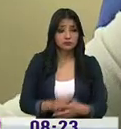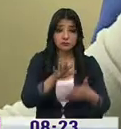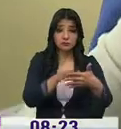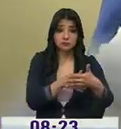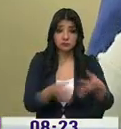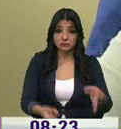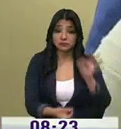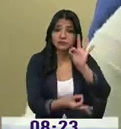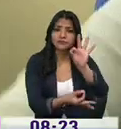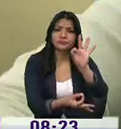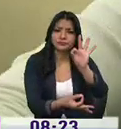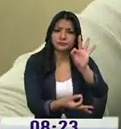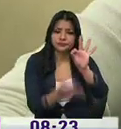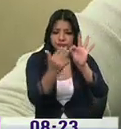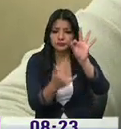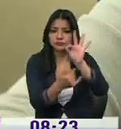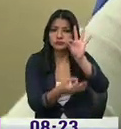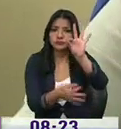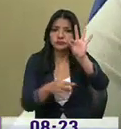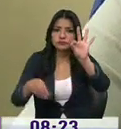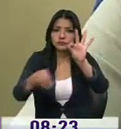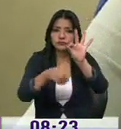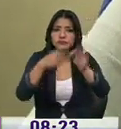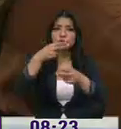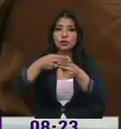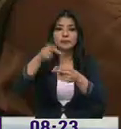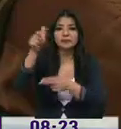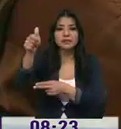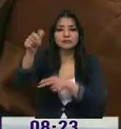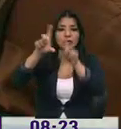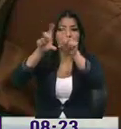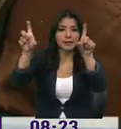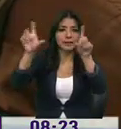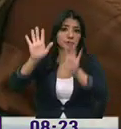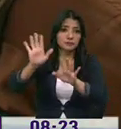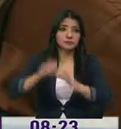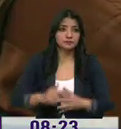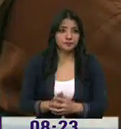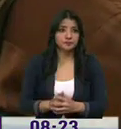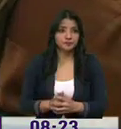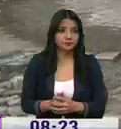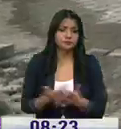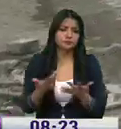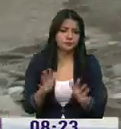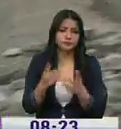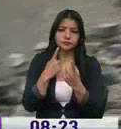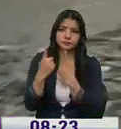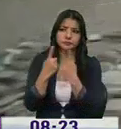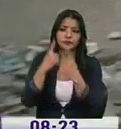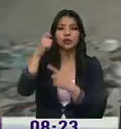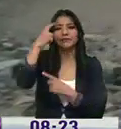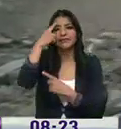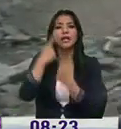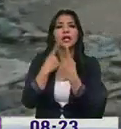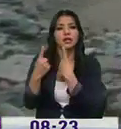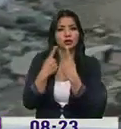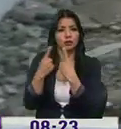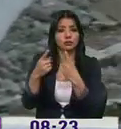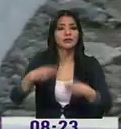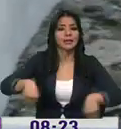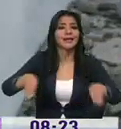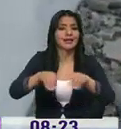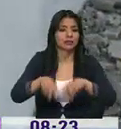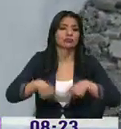puedo mostrar, dice que está a nombre de Inmobiliar. Ella apunta a que se están realizando acercamientos con el gobierno nacional para que el terreno se